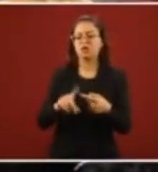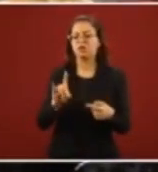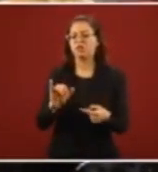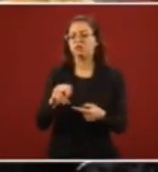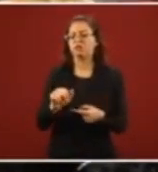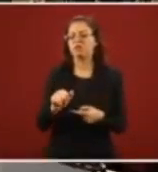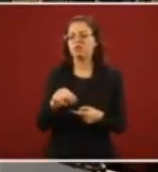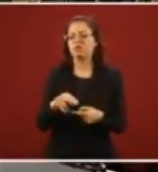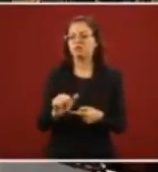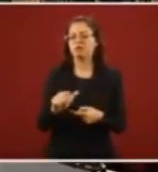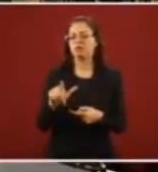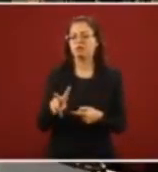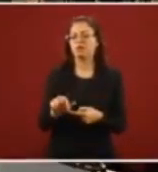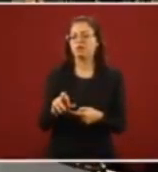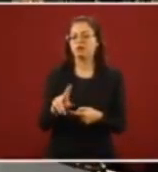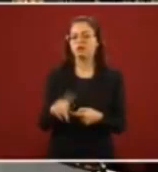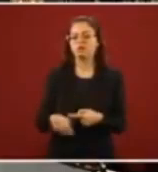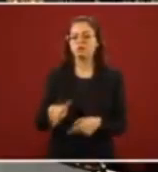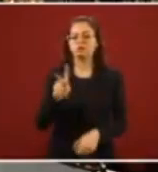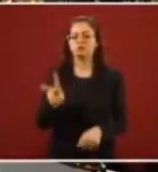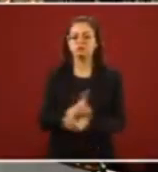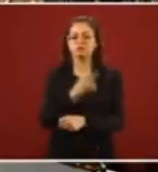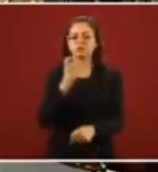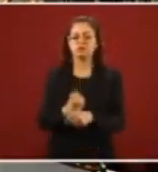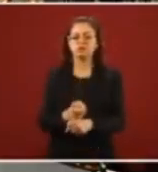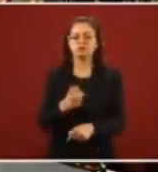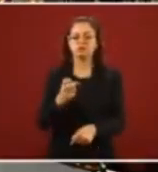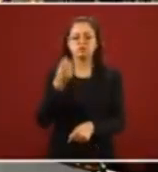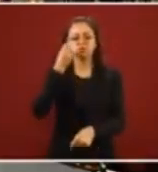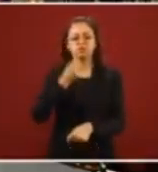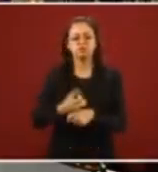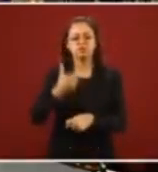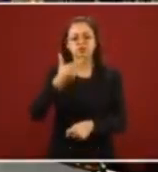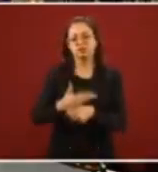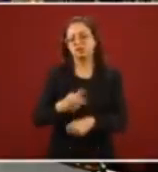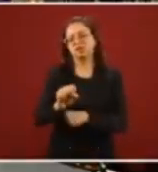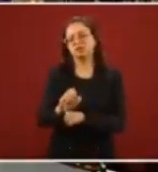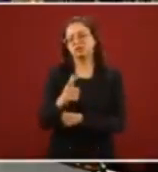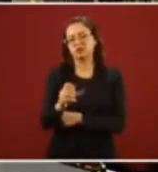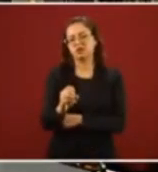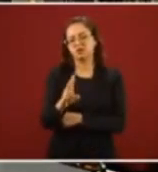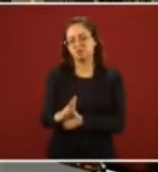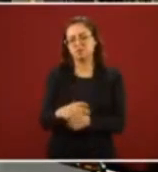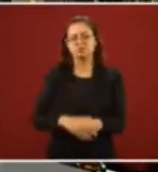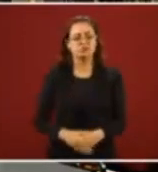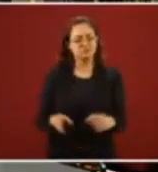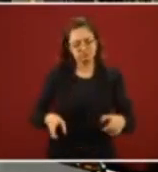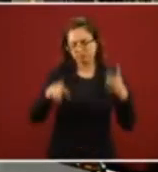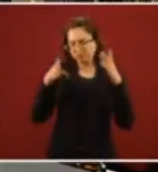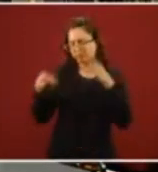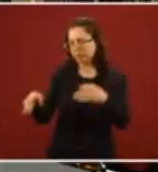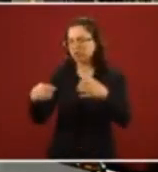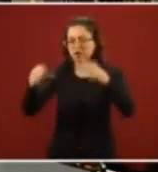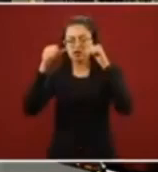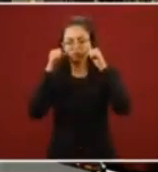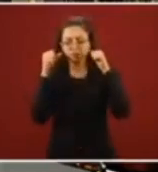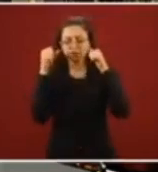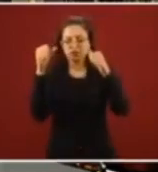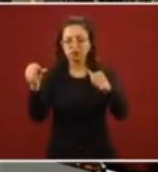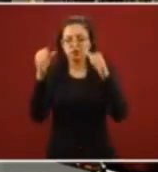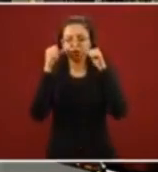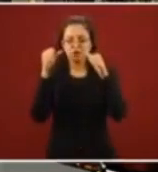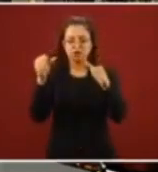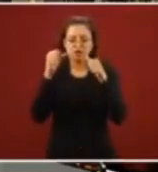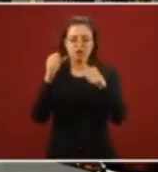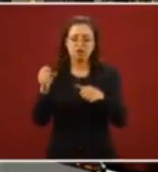la subsecretaria de Gobernación, que ha estado dedicada a atender a